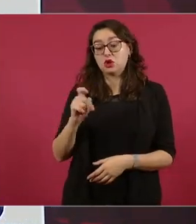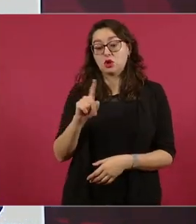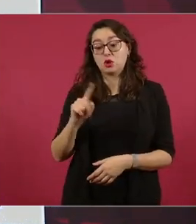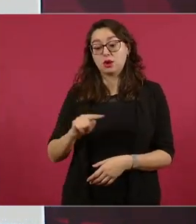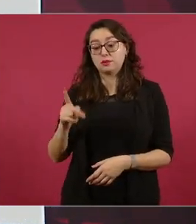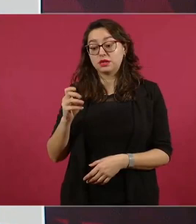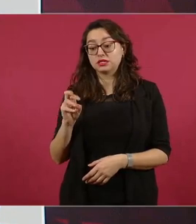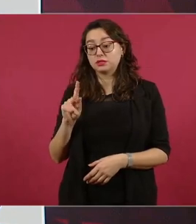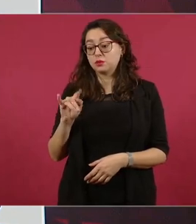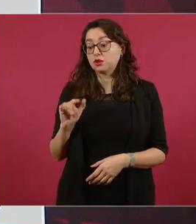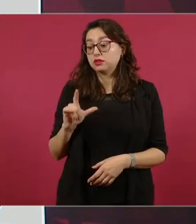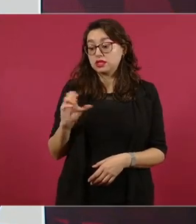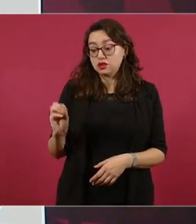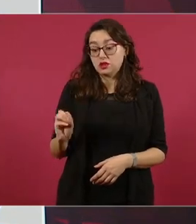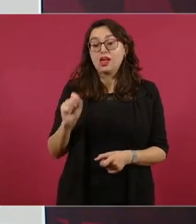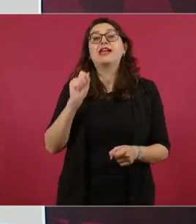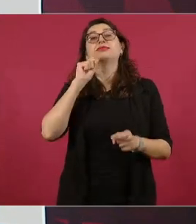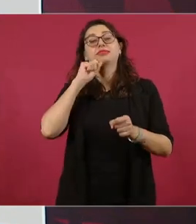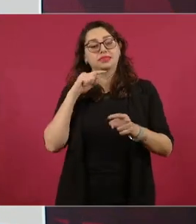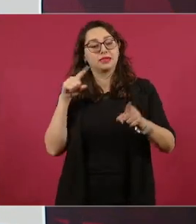al grupo Alfa